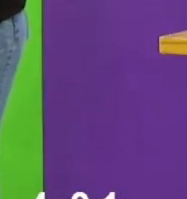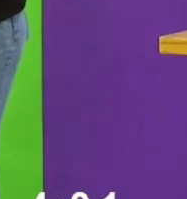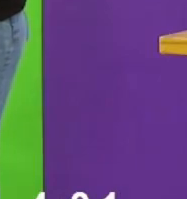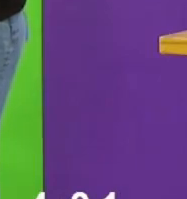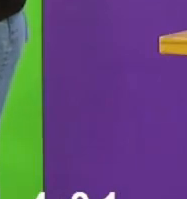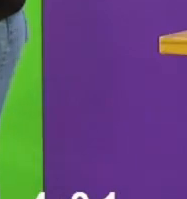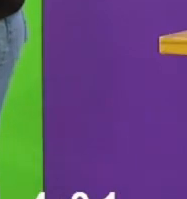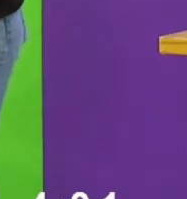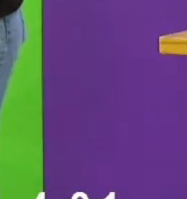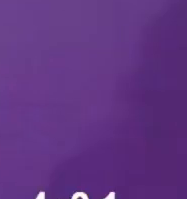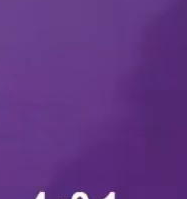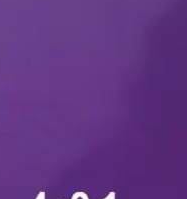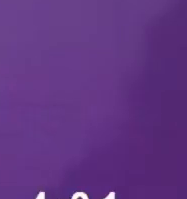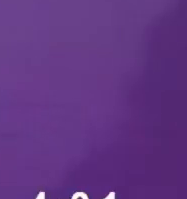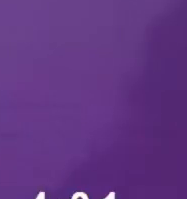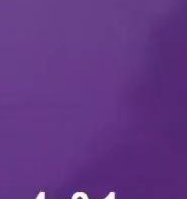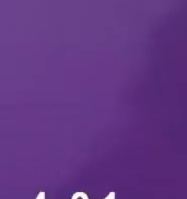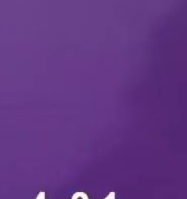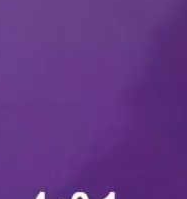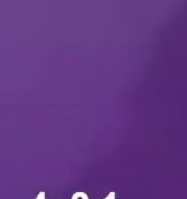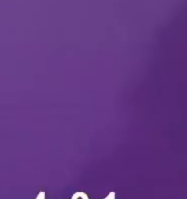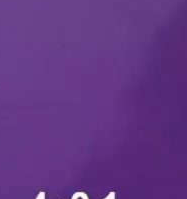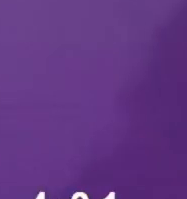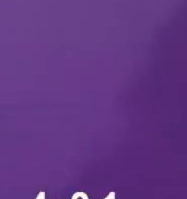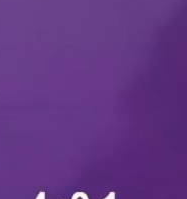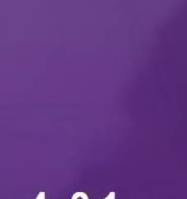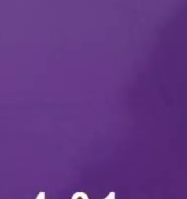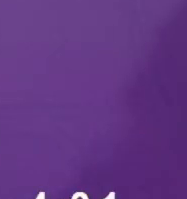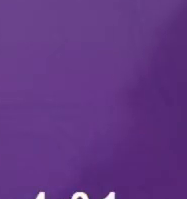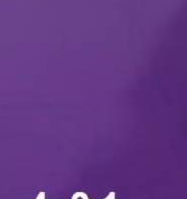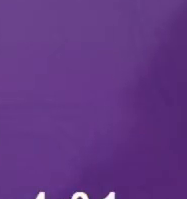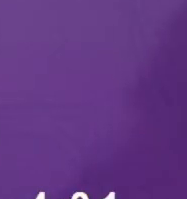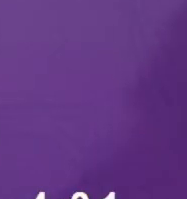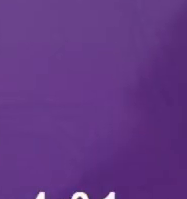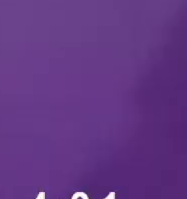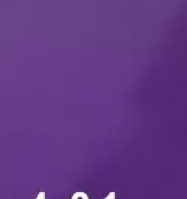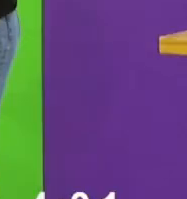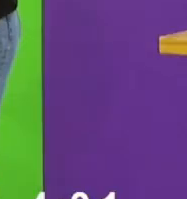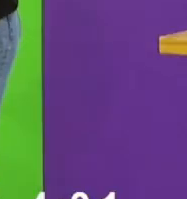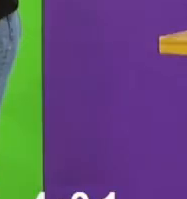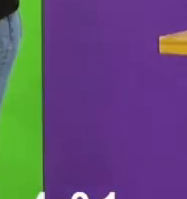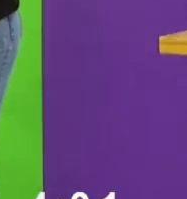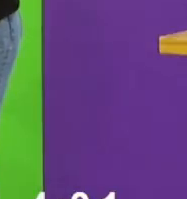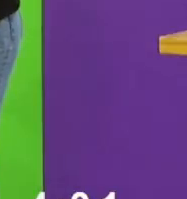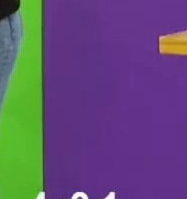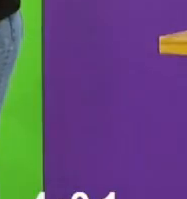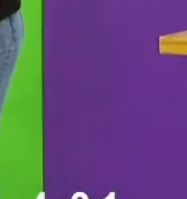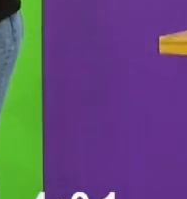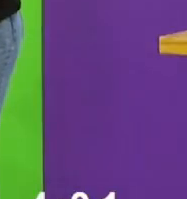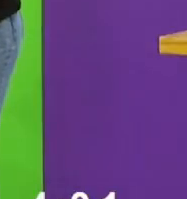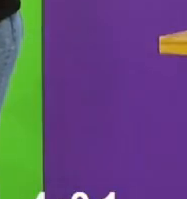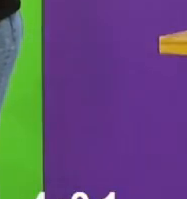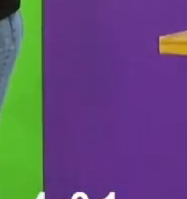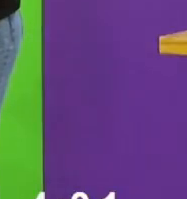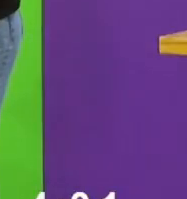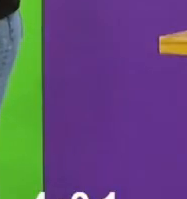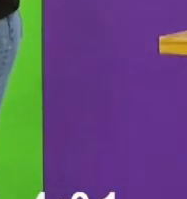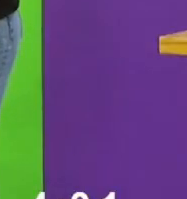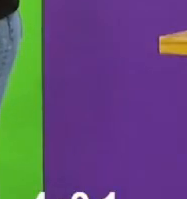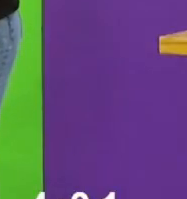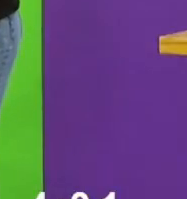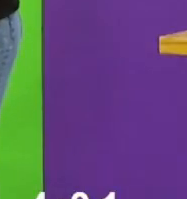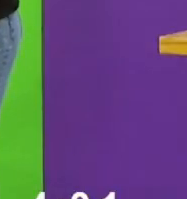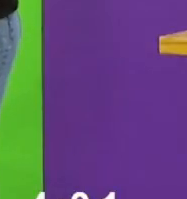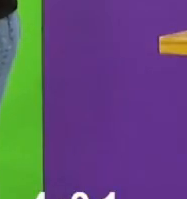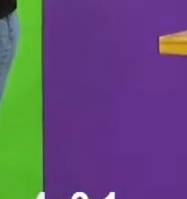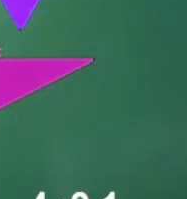triangle. ¿Cómo podemos decir triángulo, maestra? El triángulo, las figuras geométricas se dibujan aquí en el aire. Podemos utilizar una